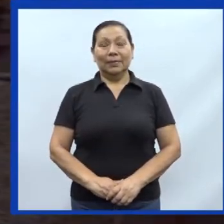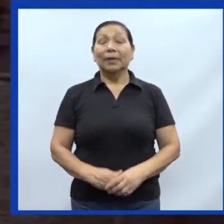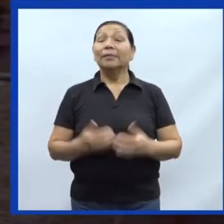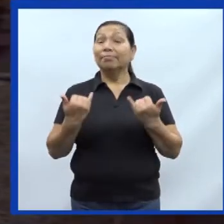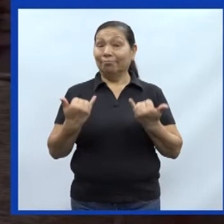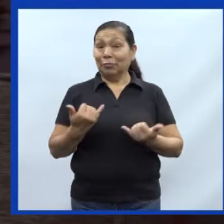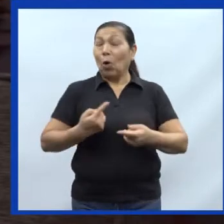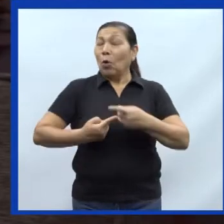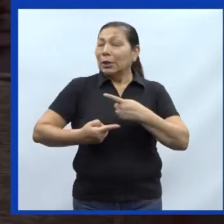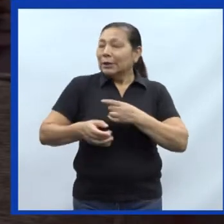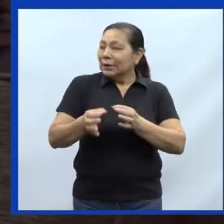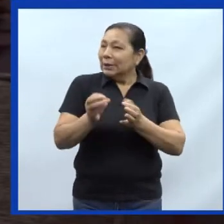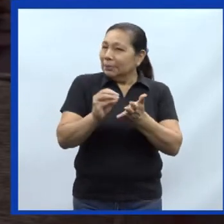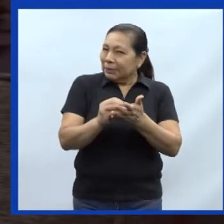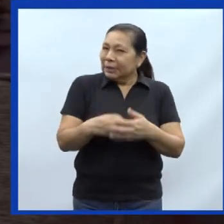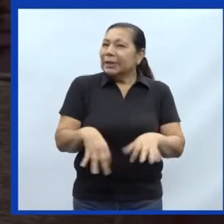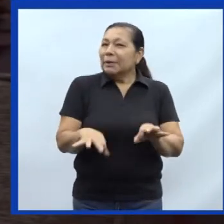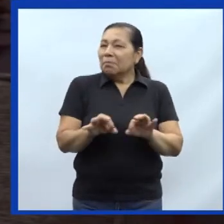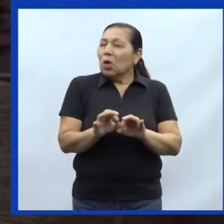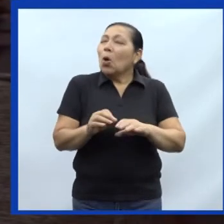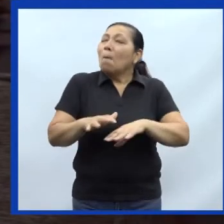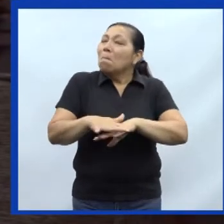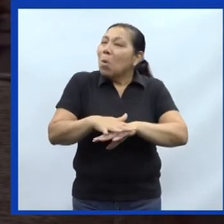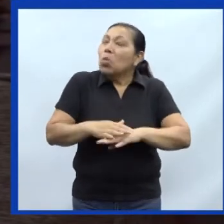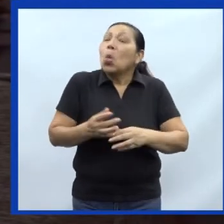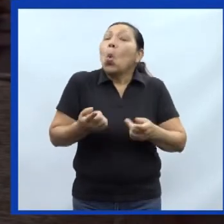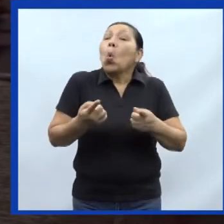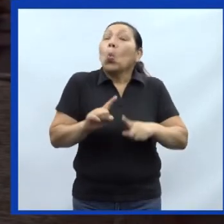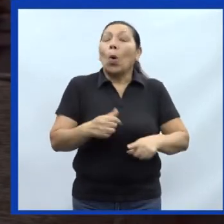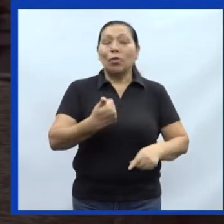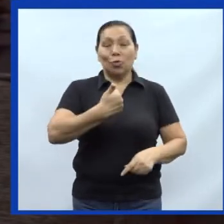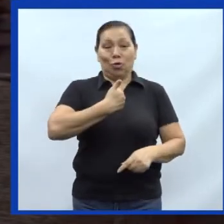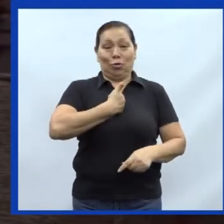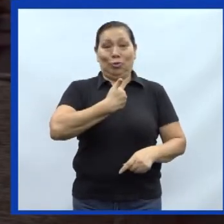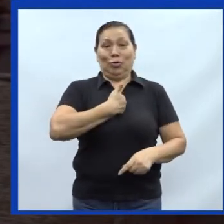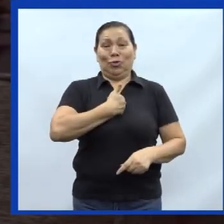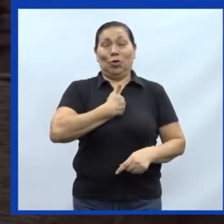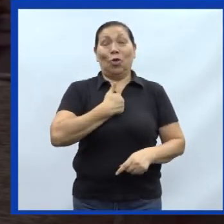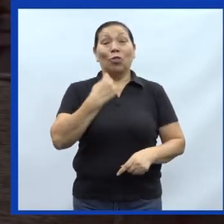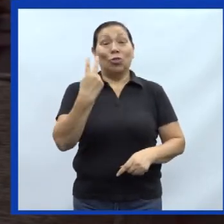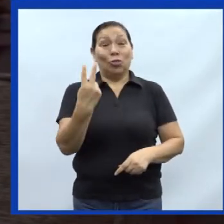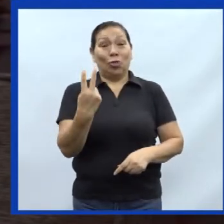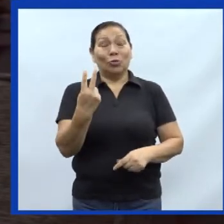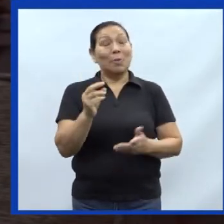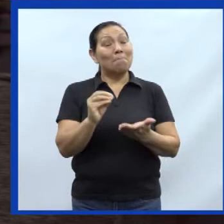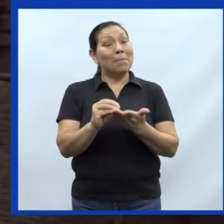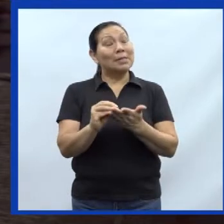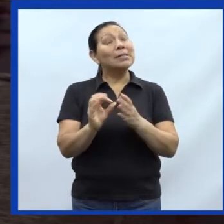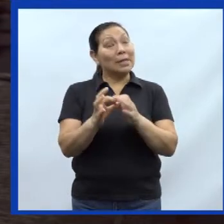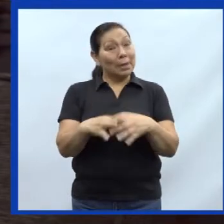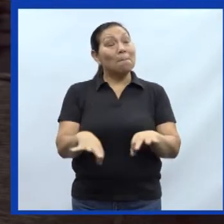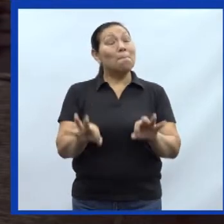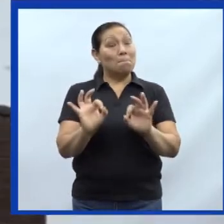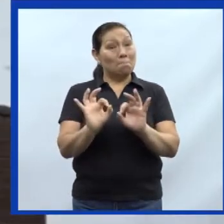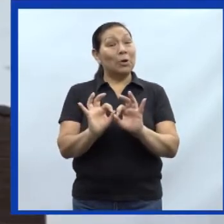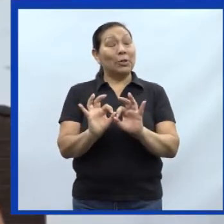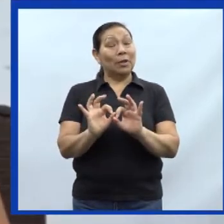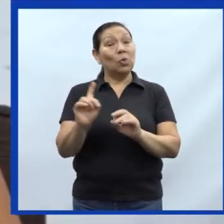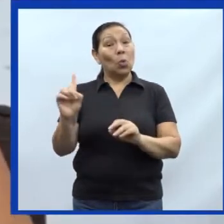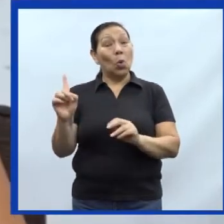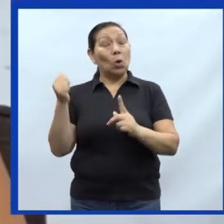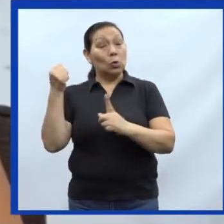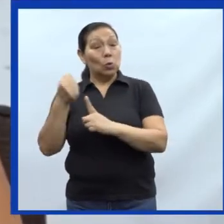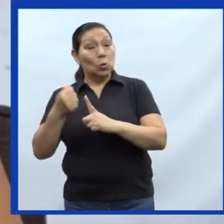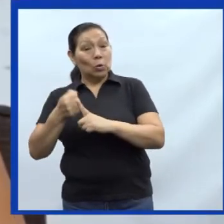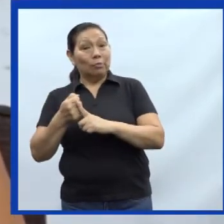Acá retomamos un punto inicial. Procede cuando yo estoy en 2 situaciones claras, ante una amenaza o